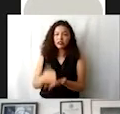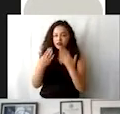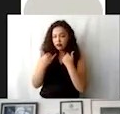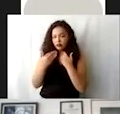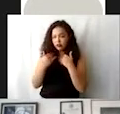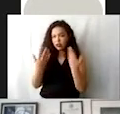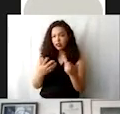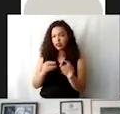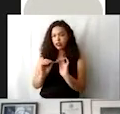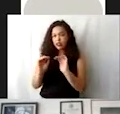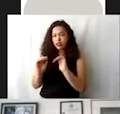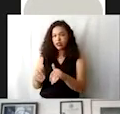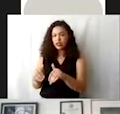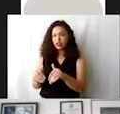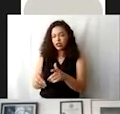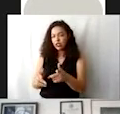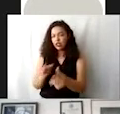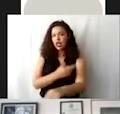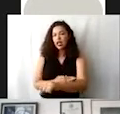trámite es conclusivo, ¿no? Bueno.